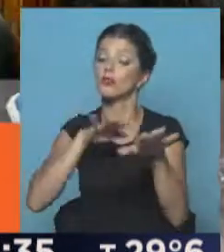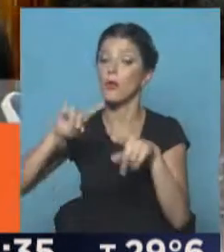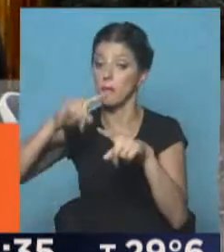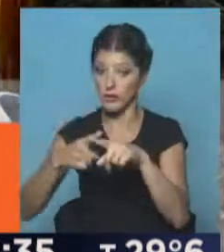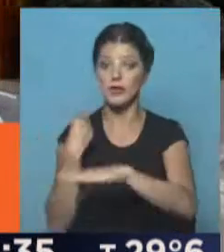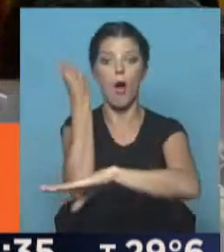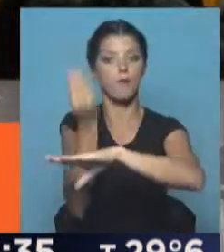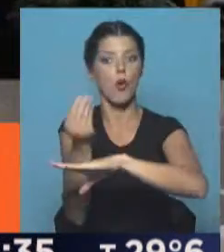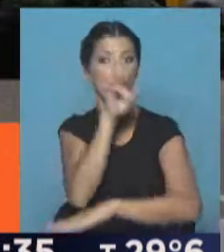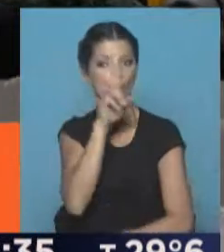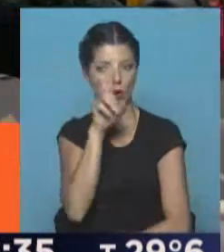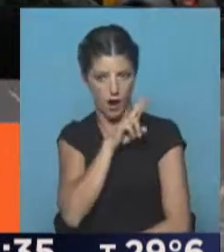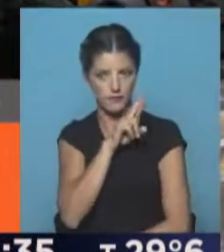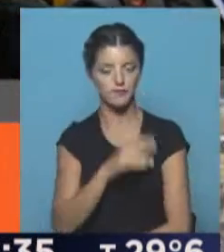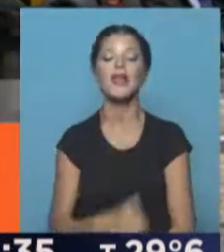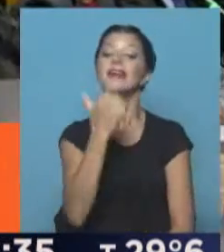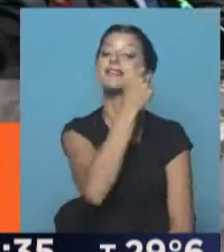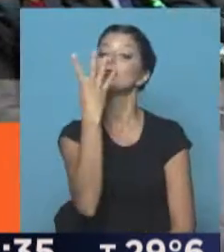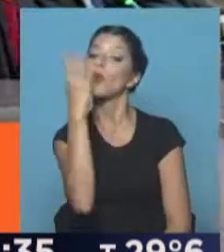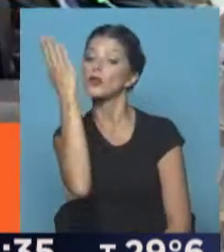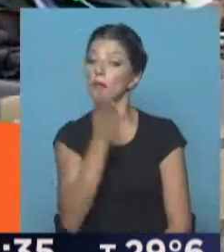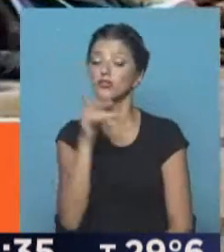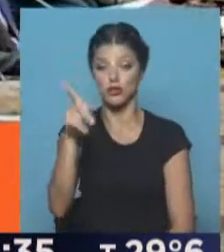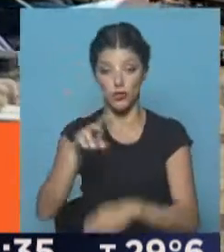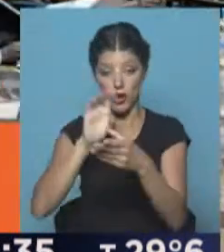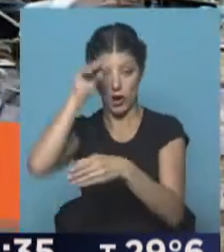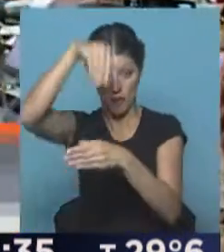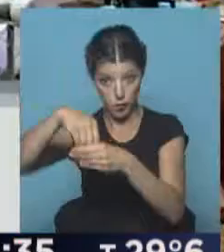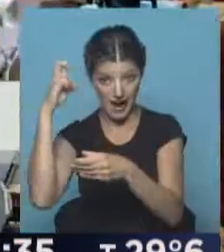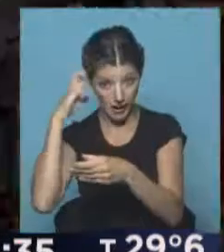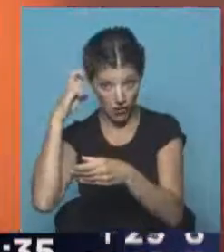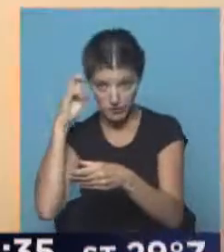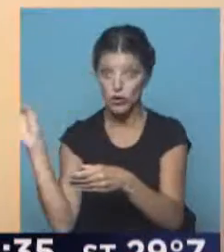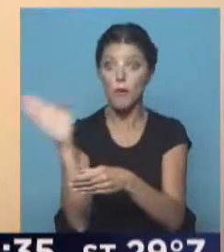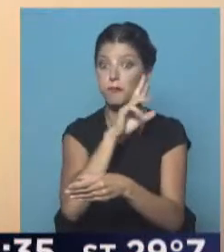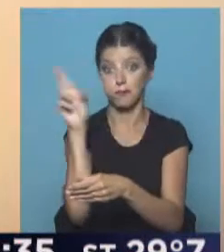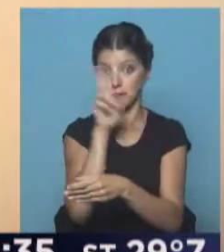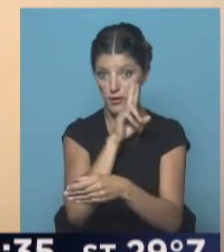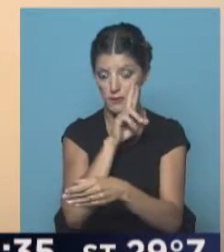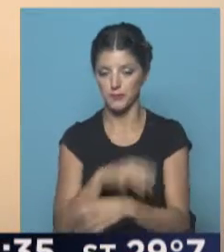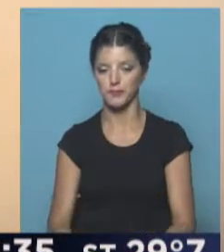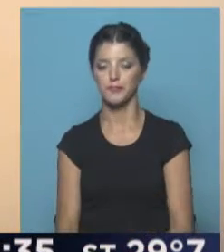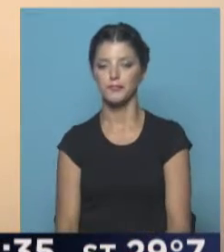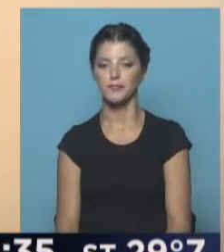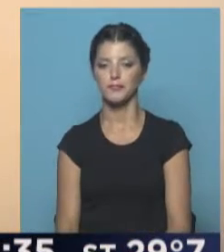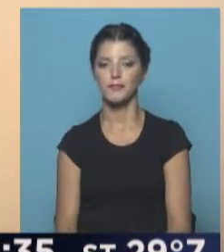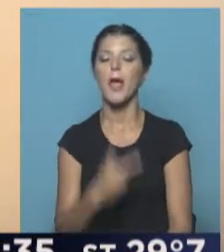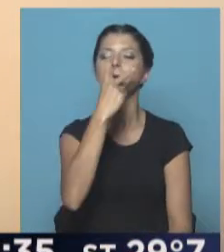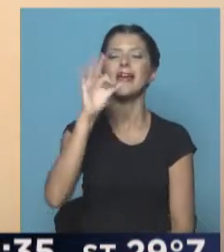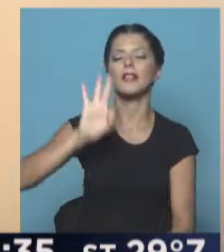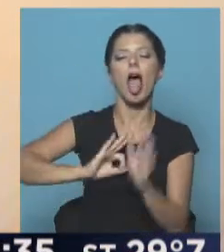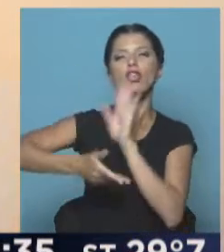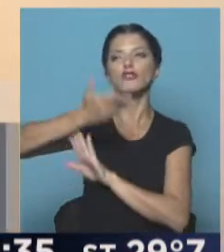El 64% de sus parlamentarios son mujeres. Hace 2 décadas, solamente